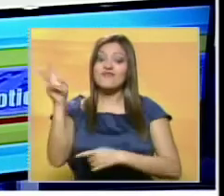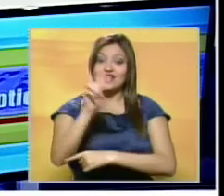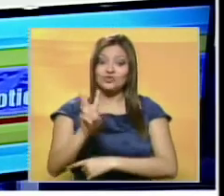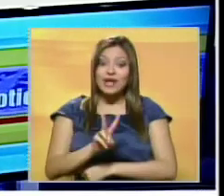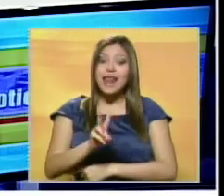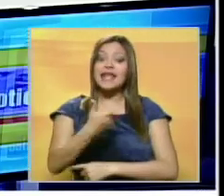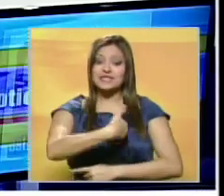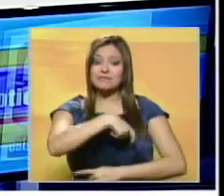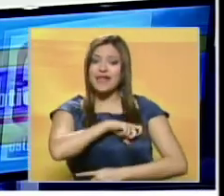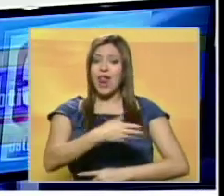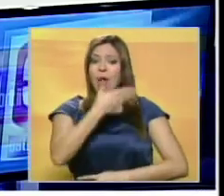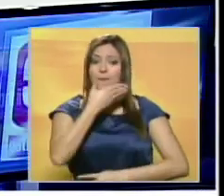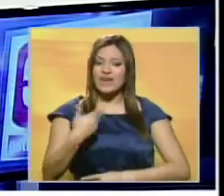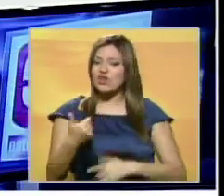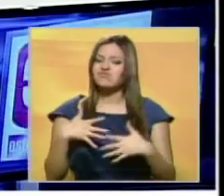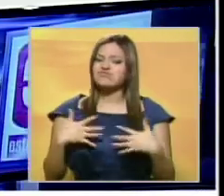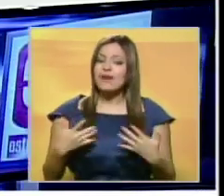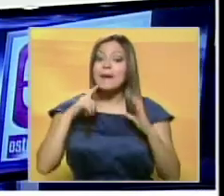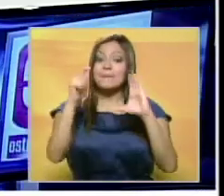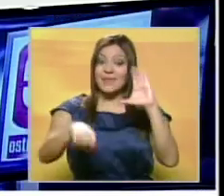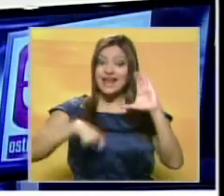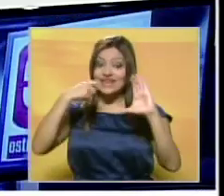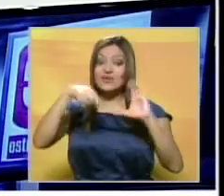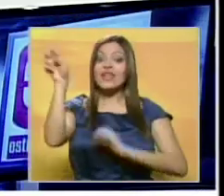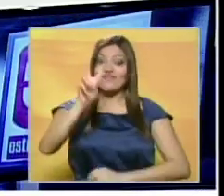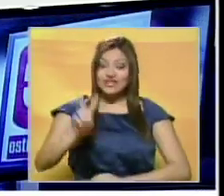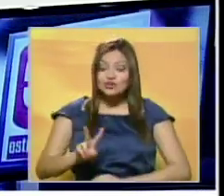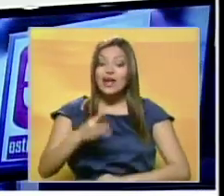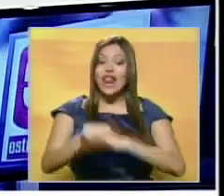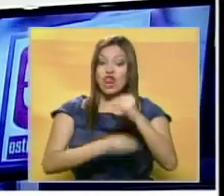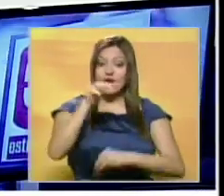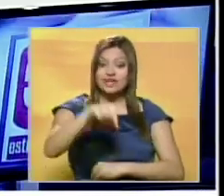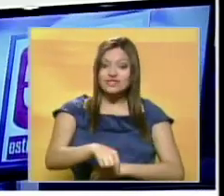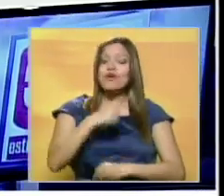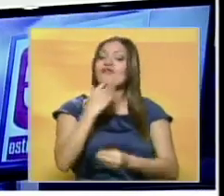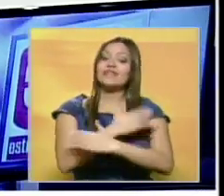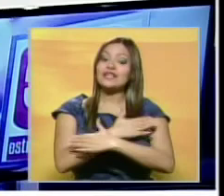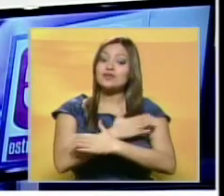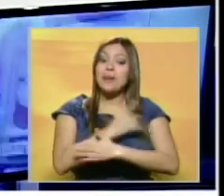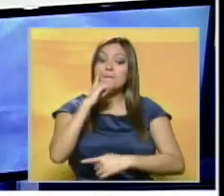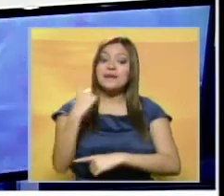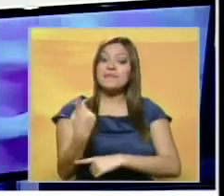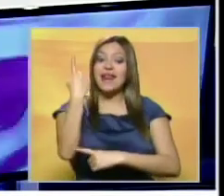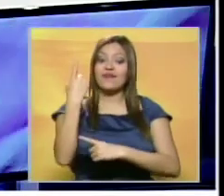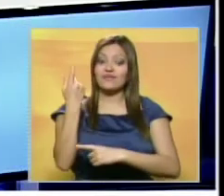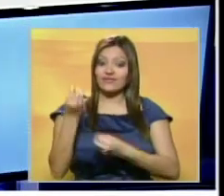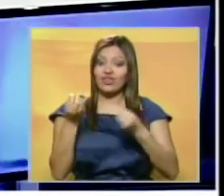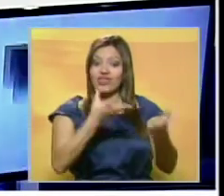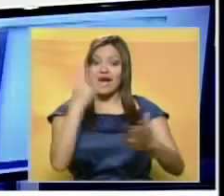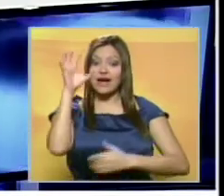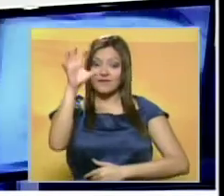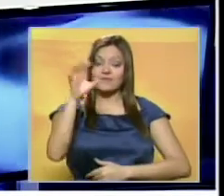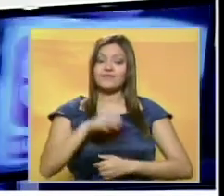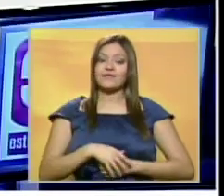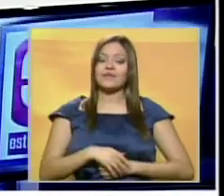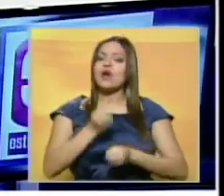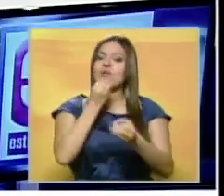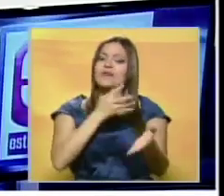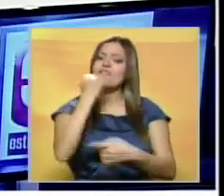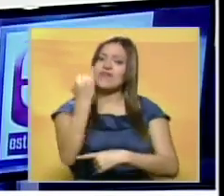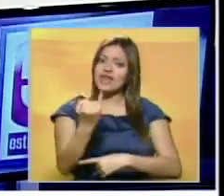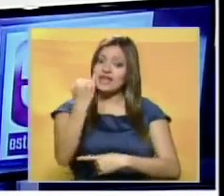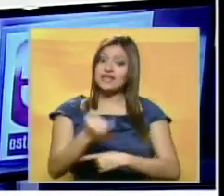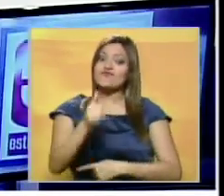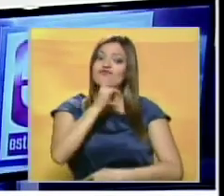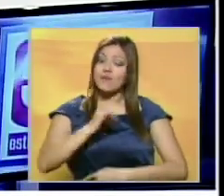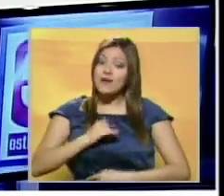brilló en España. Así es, la película Azul y no tan rosa logró el premio Goya, el primero para nuestro país. Federica Guzmán nos tiene todos los